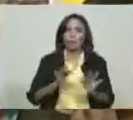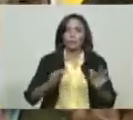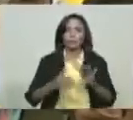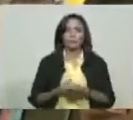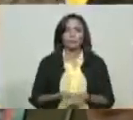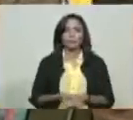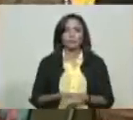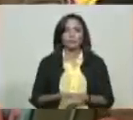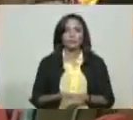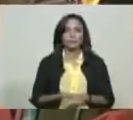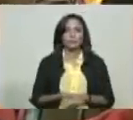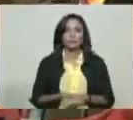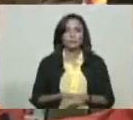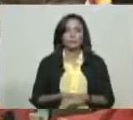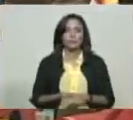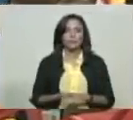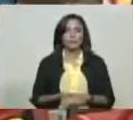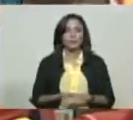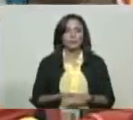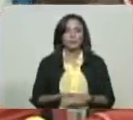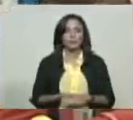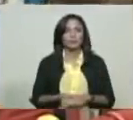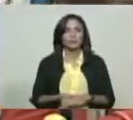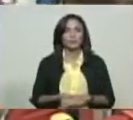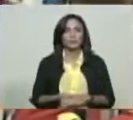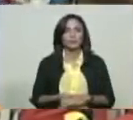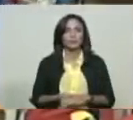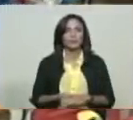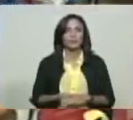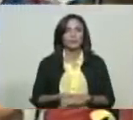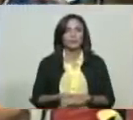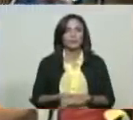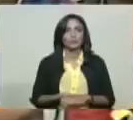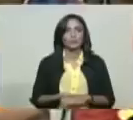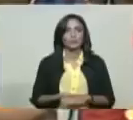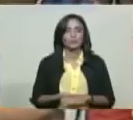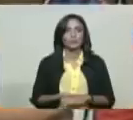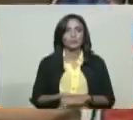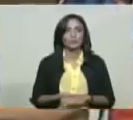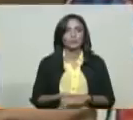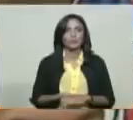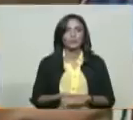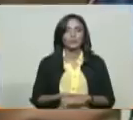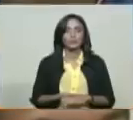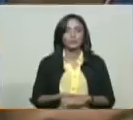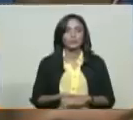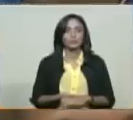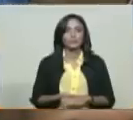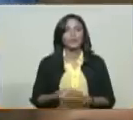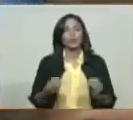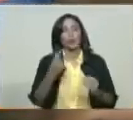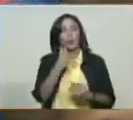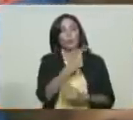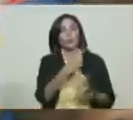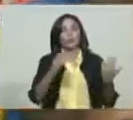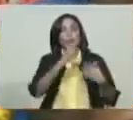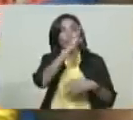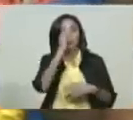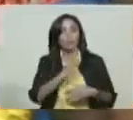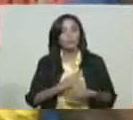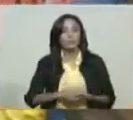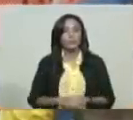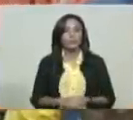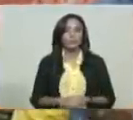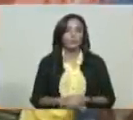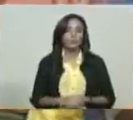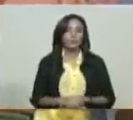Era el proyecto de Lula, pues, ella fue la presidenta que Lula dejó. ¿Quién pudiera decir Lula? La